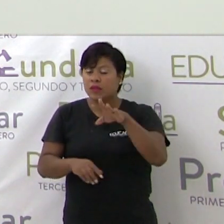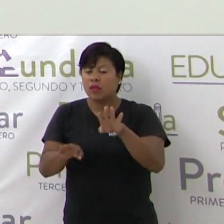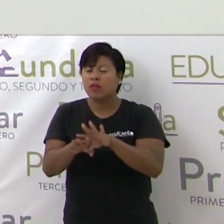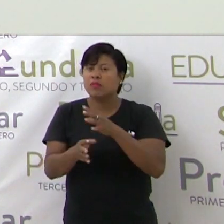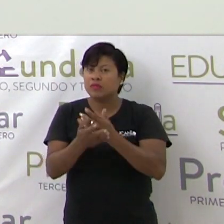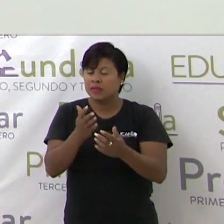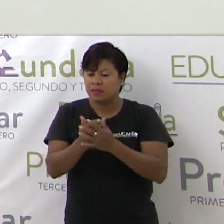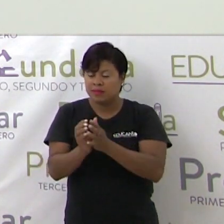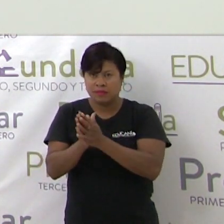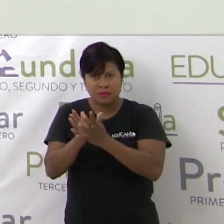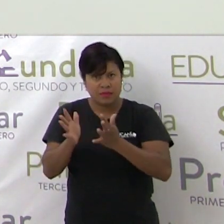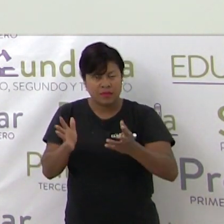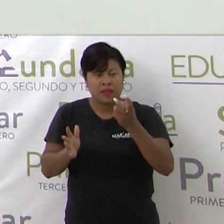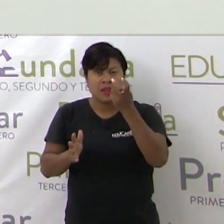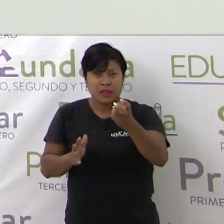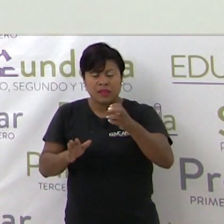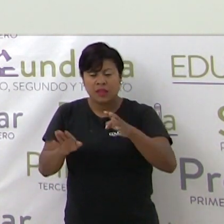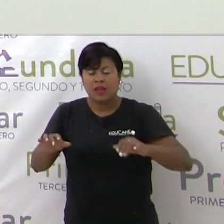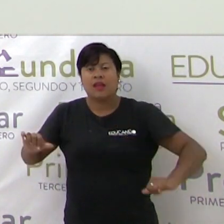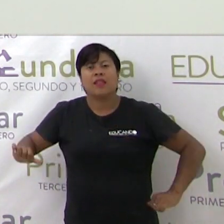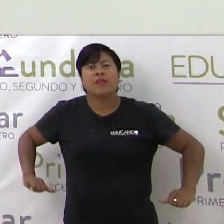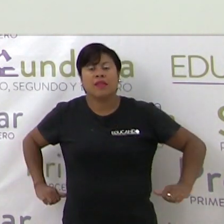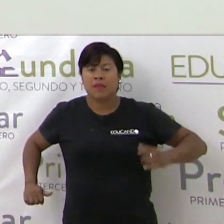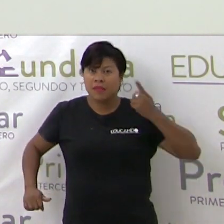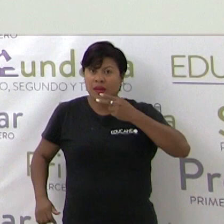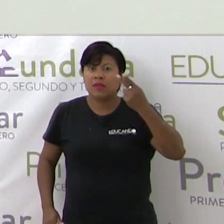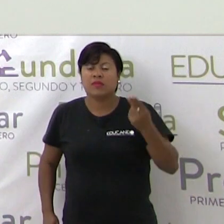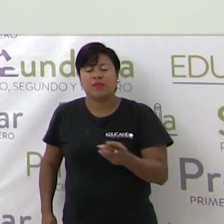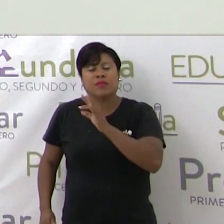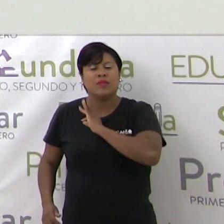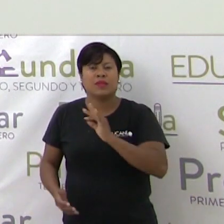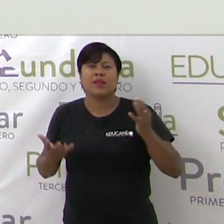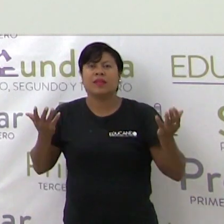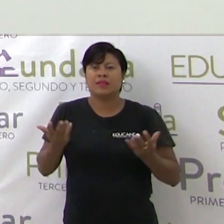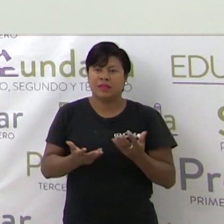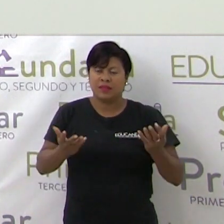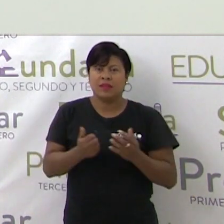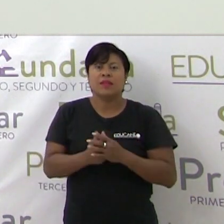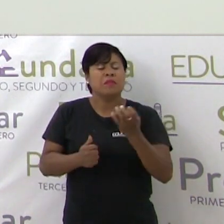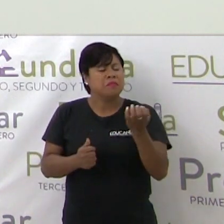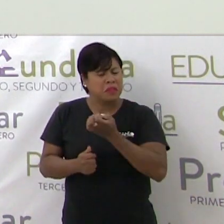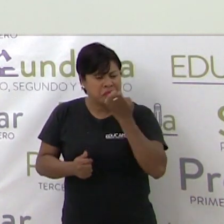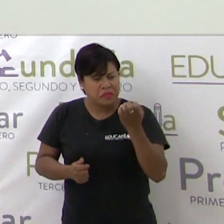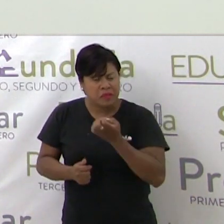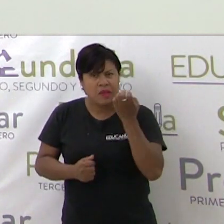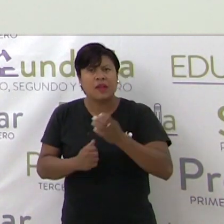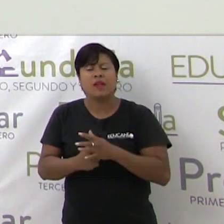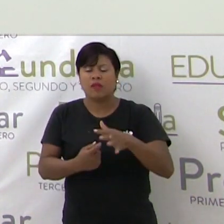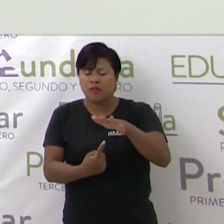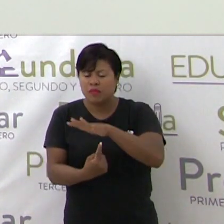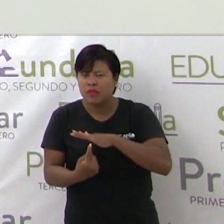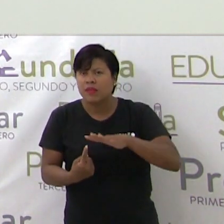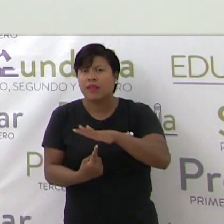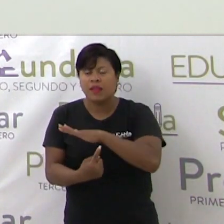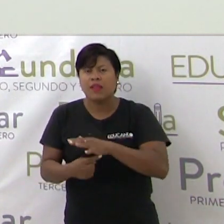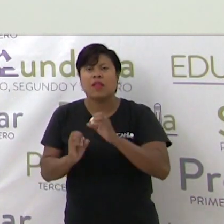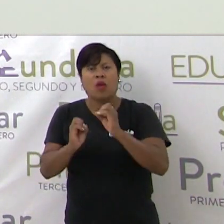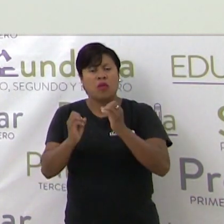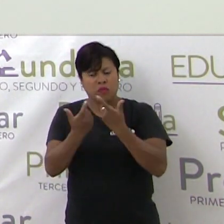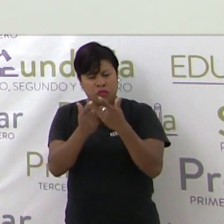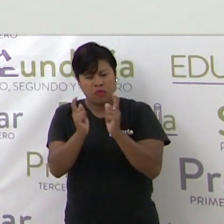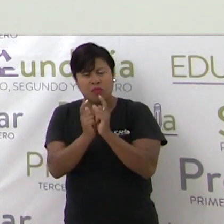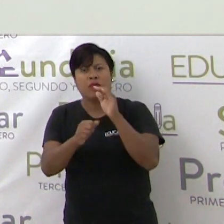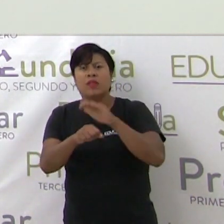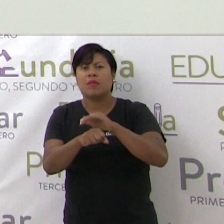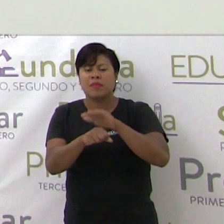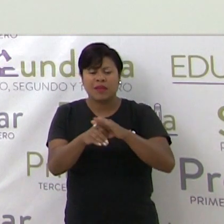desarrolla este tipo de actividad para que ustedes puedan hacerlo en sus escuelas, en sus comunidades o con su grupo de